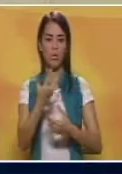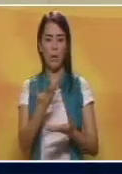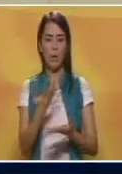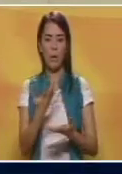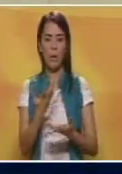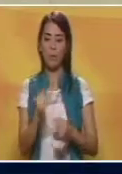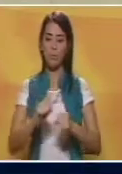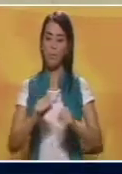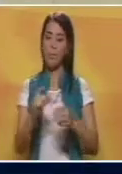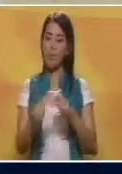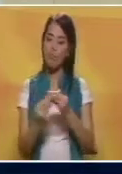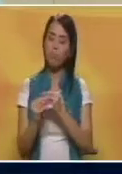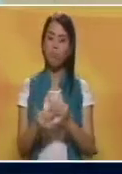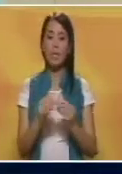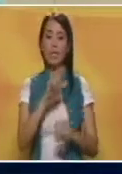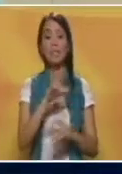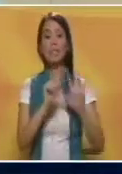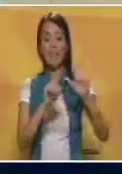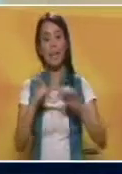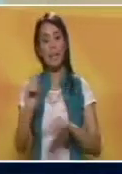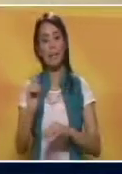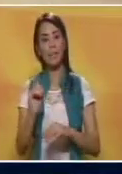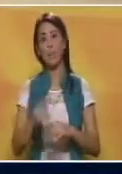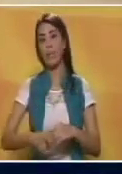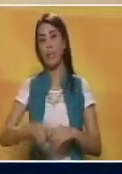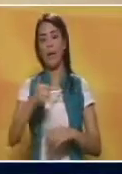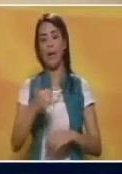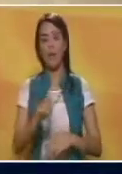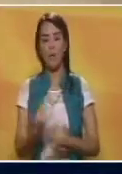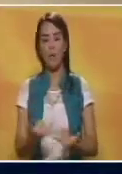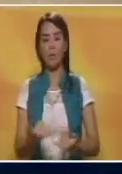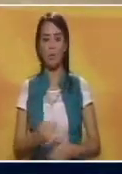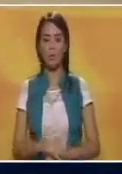motor 60 millones de libros o la ley 10 veces vale 600